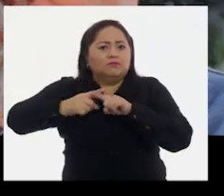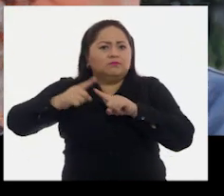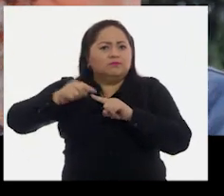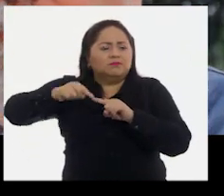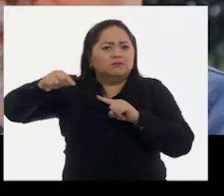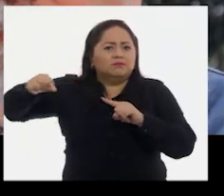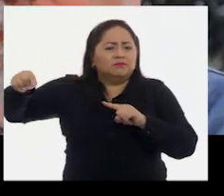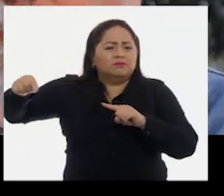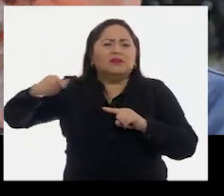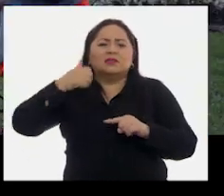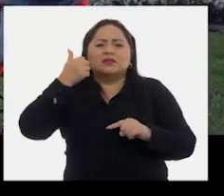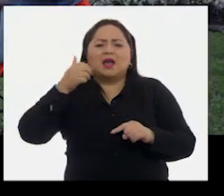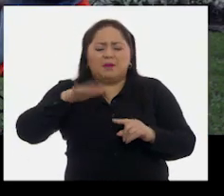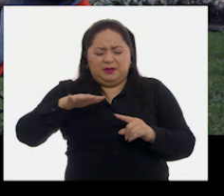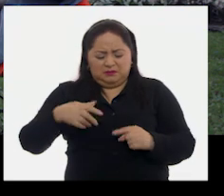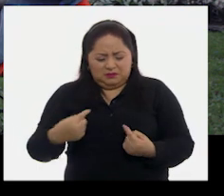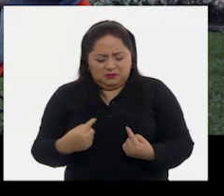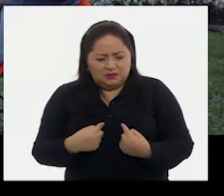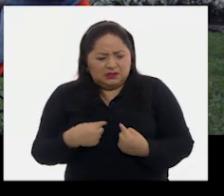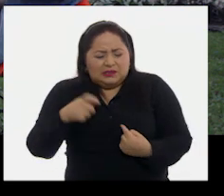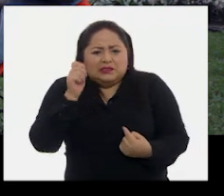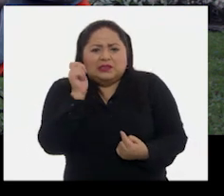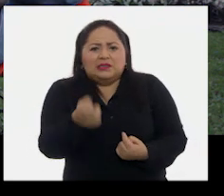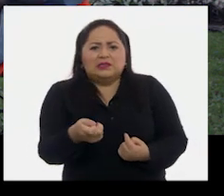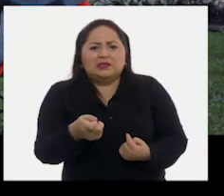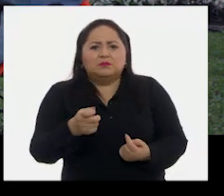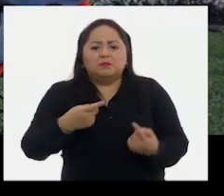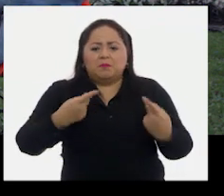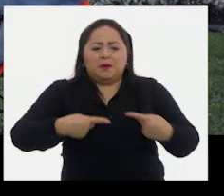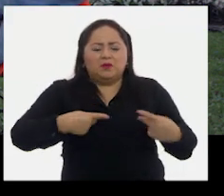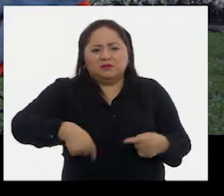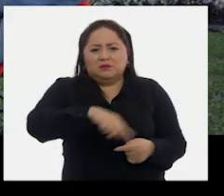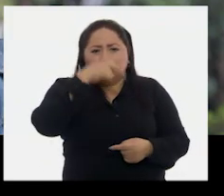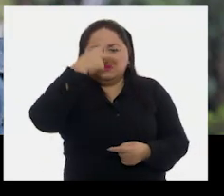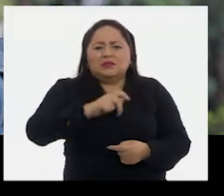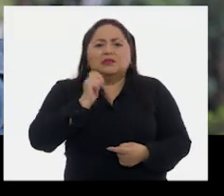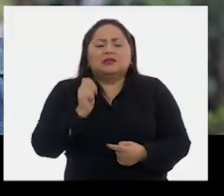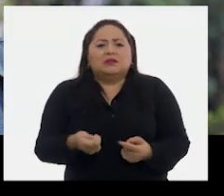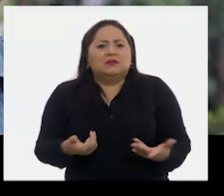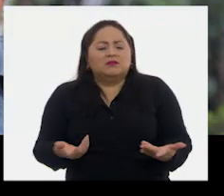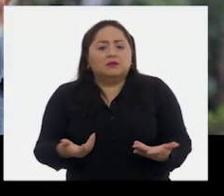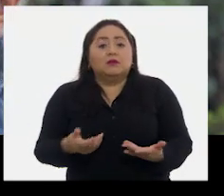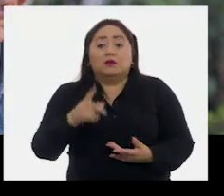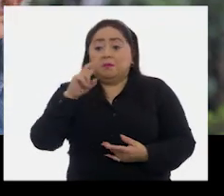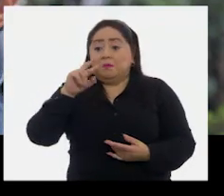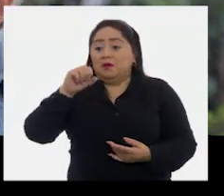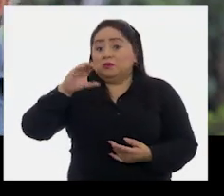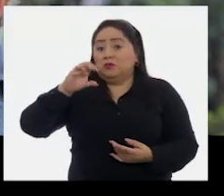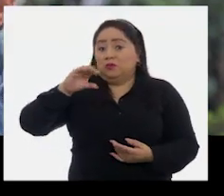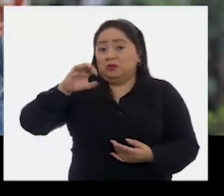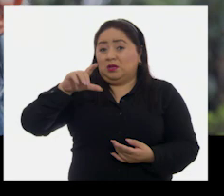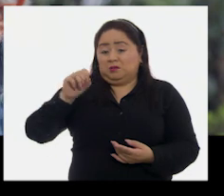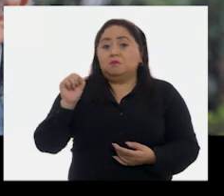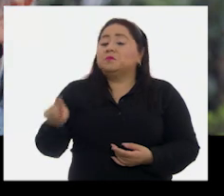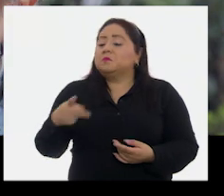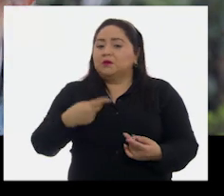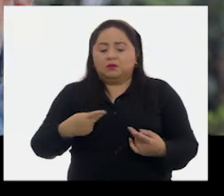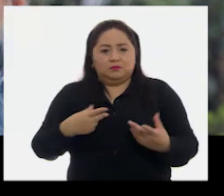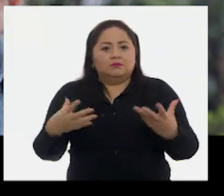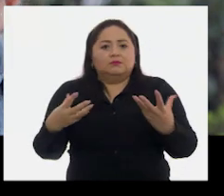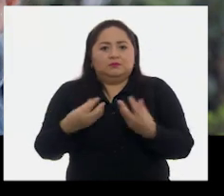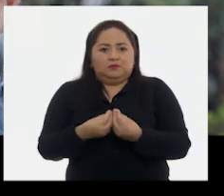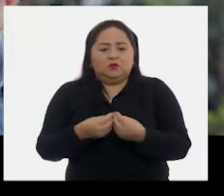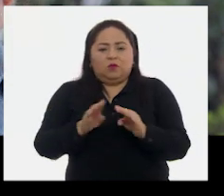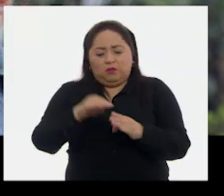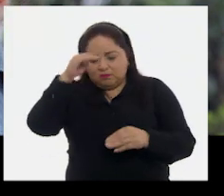en preguntarse qué somos los mexicanos, ¿no? Vasconcelos forma parte de esta